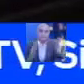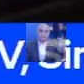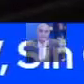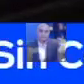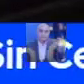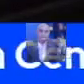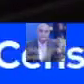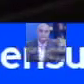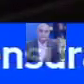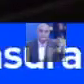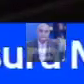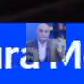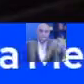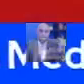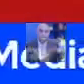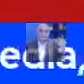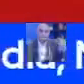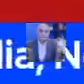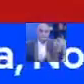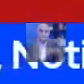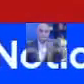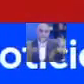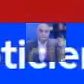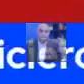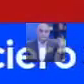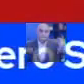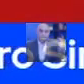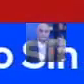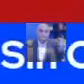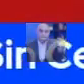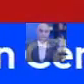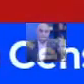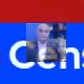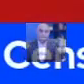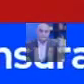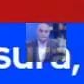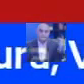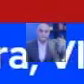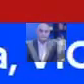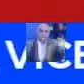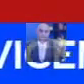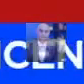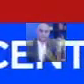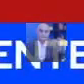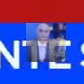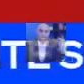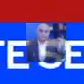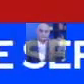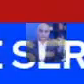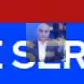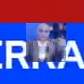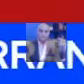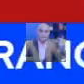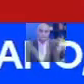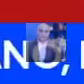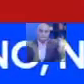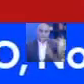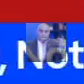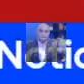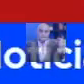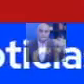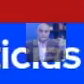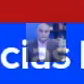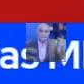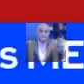que yo, que sí, ahorita aprovecho para hacer una fe de ratas. Dije Xiomara López, acostumbrado a